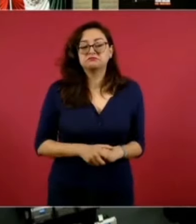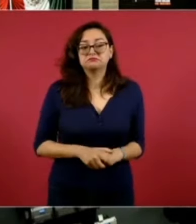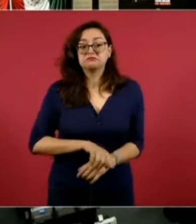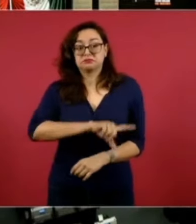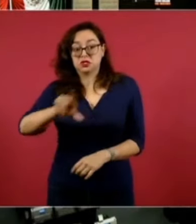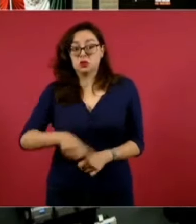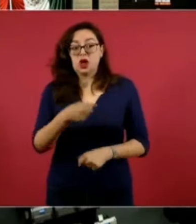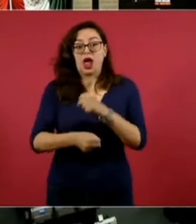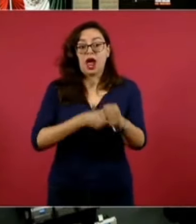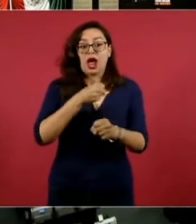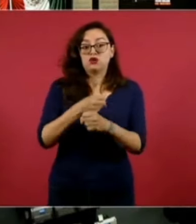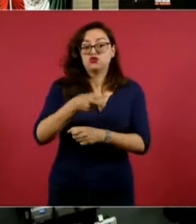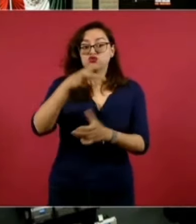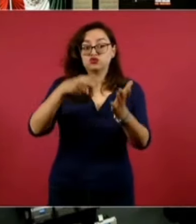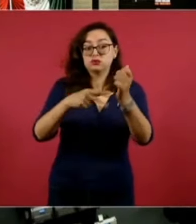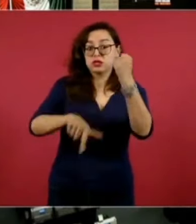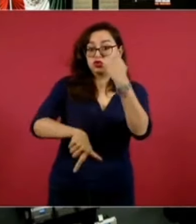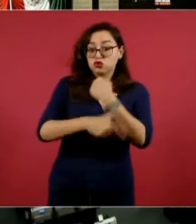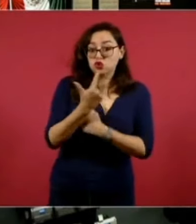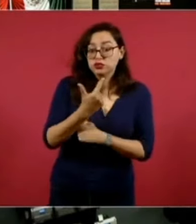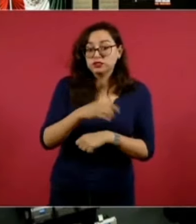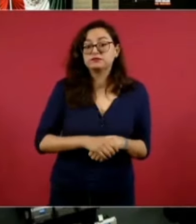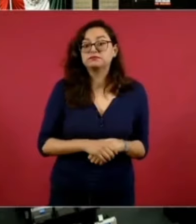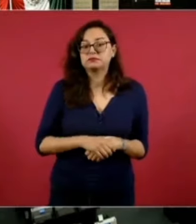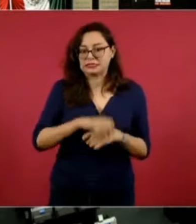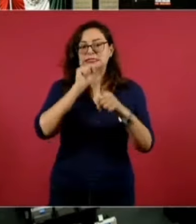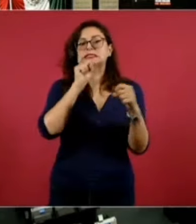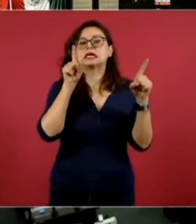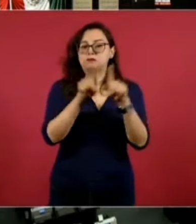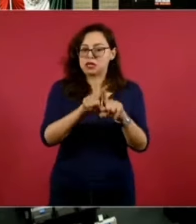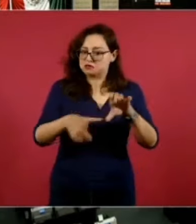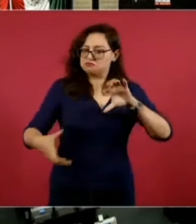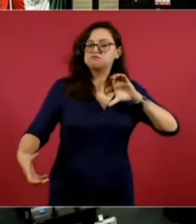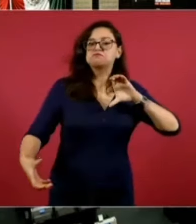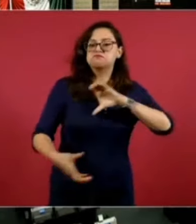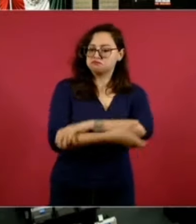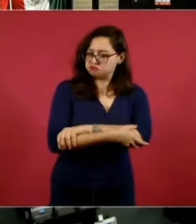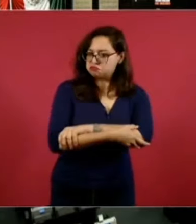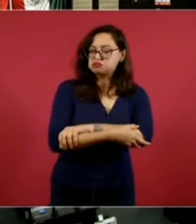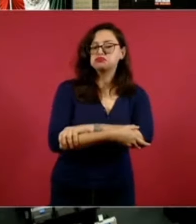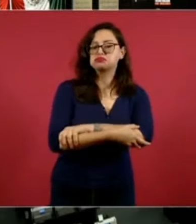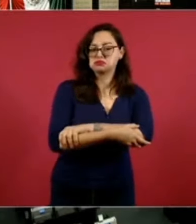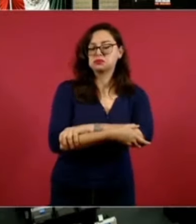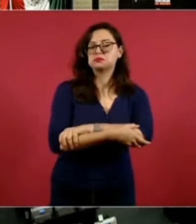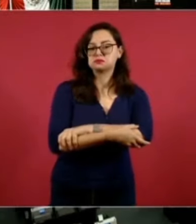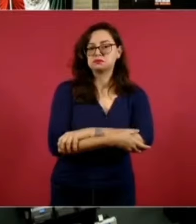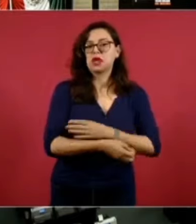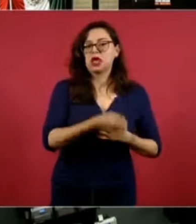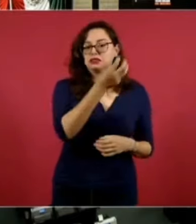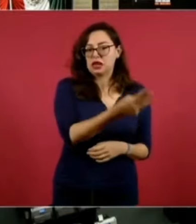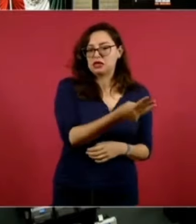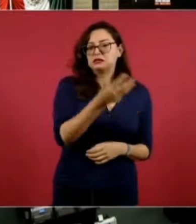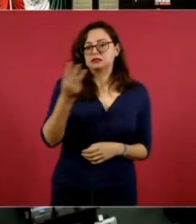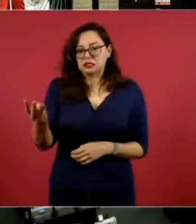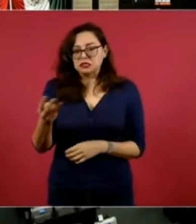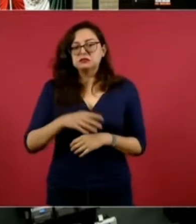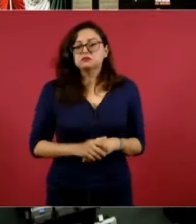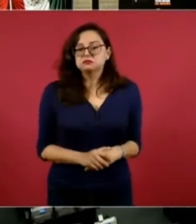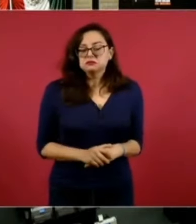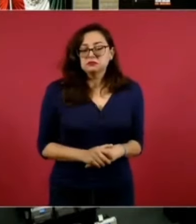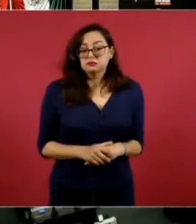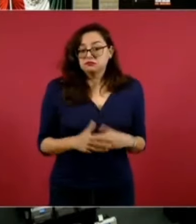de 2012 hubo coalición del Pri del verde de Nueva Alianza también del PRD PT y movimiento